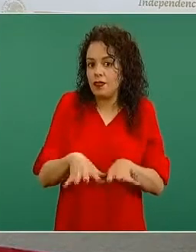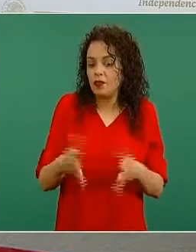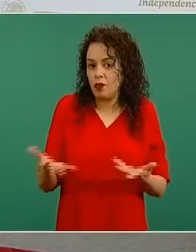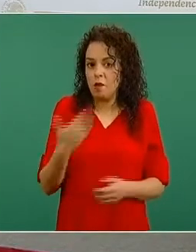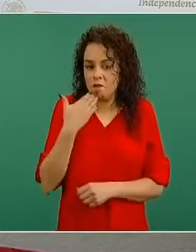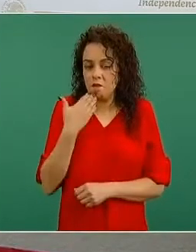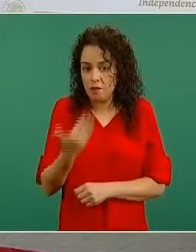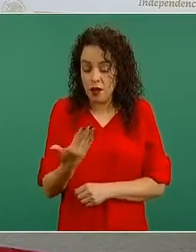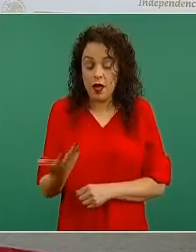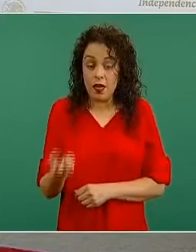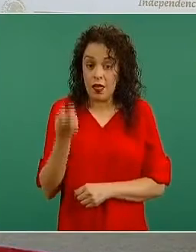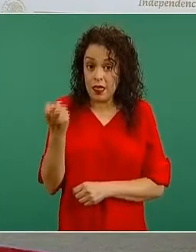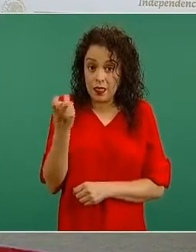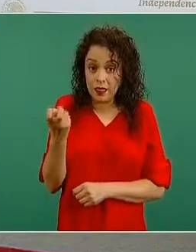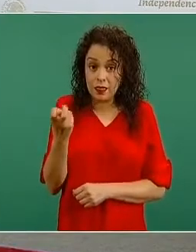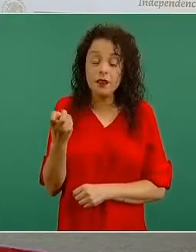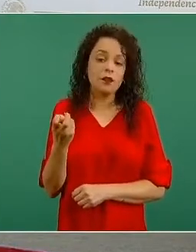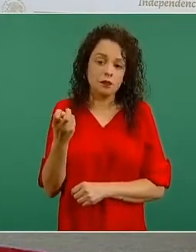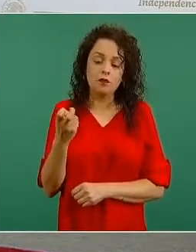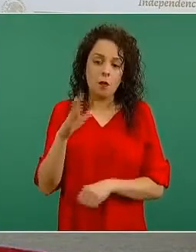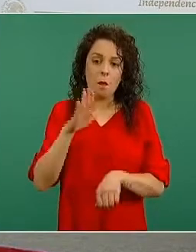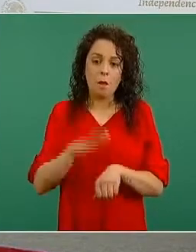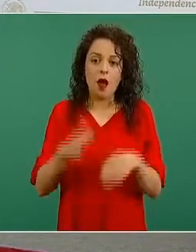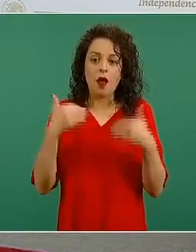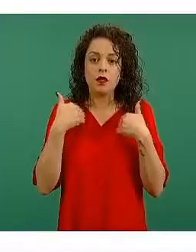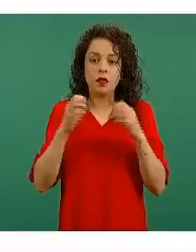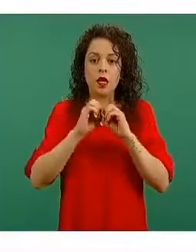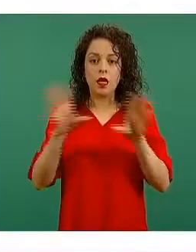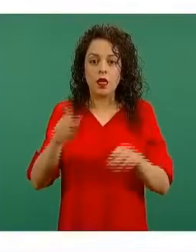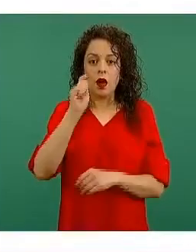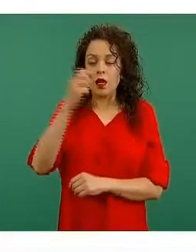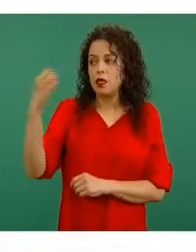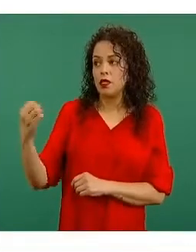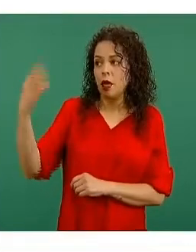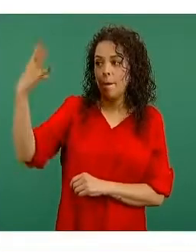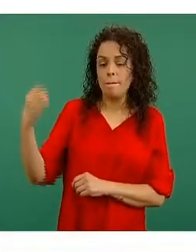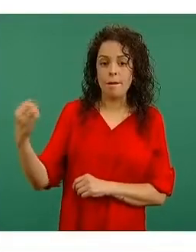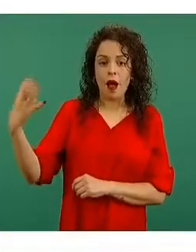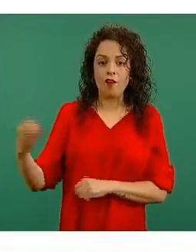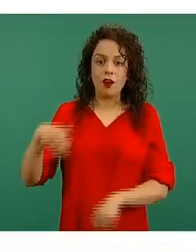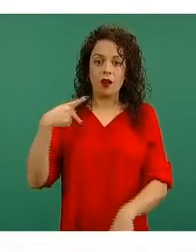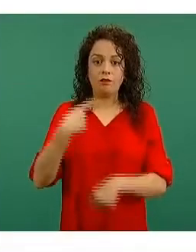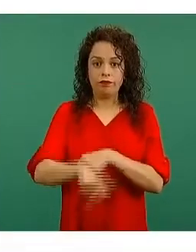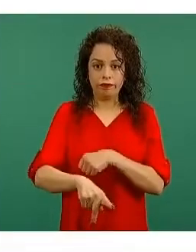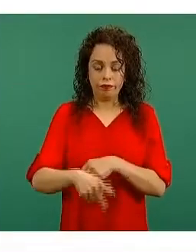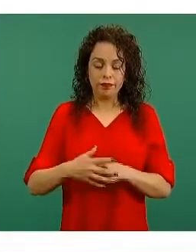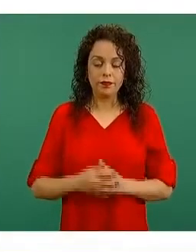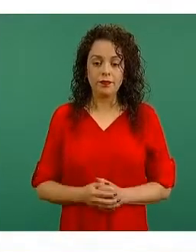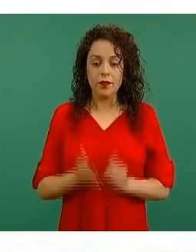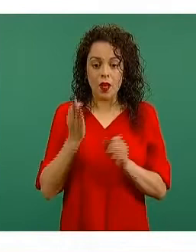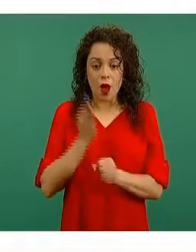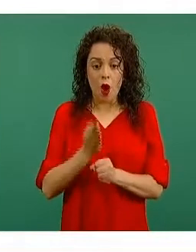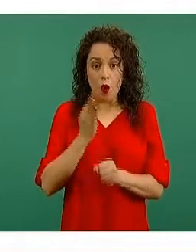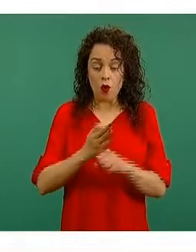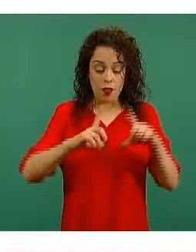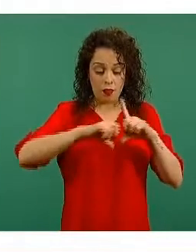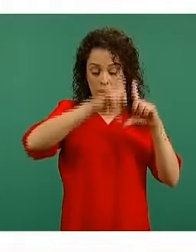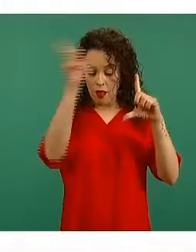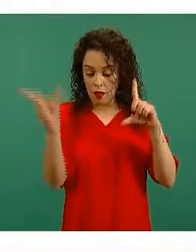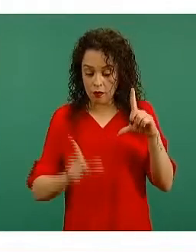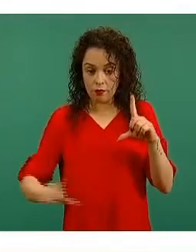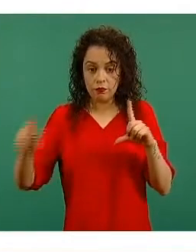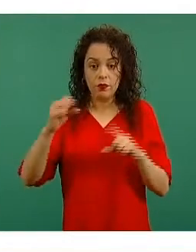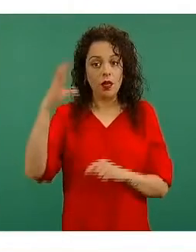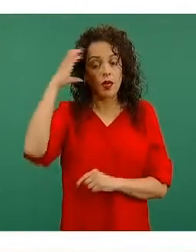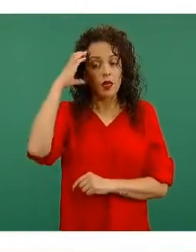es uno de los indicadores del semáforo de riesgo epidémico. Actualmente tenemos una ocupación nacional de